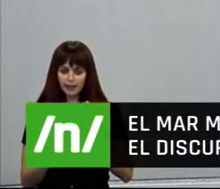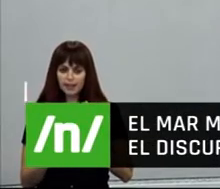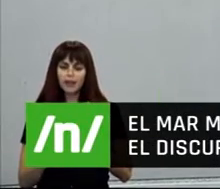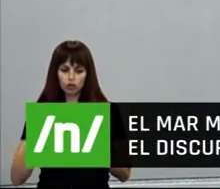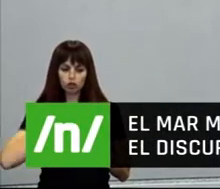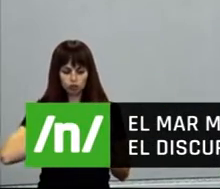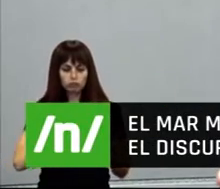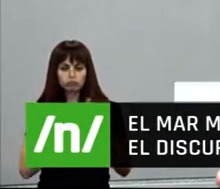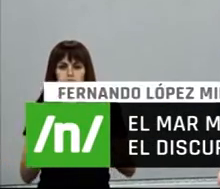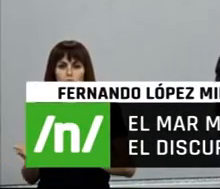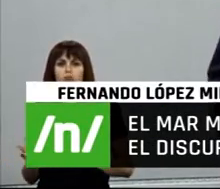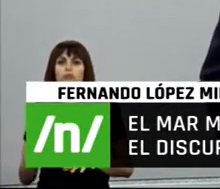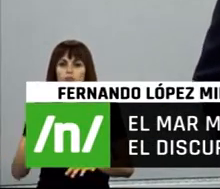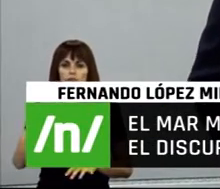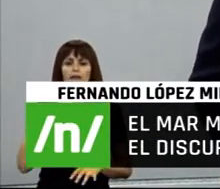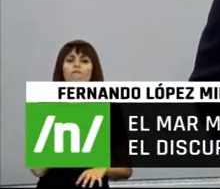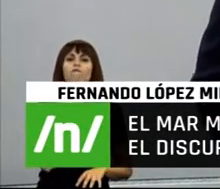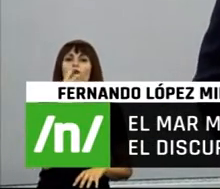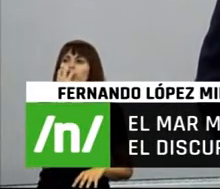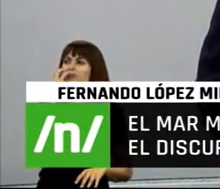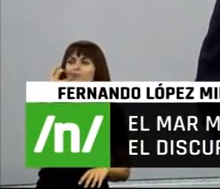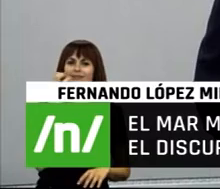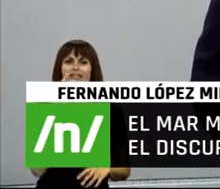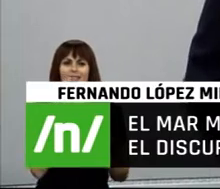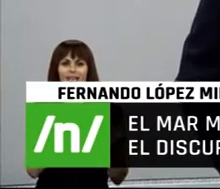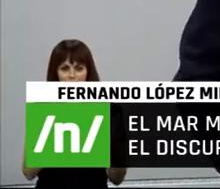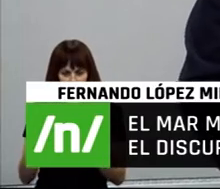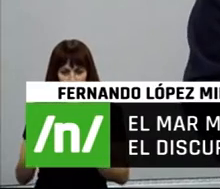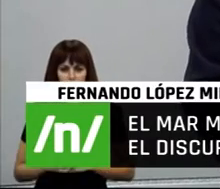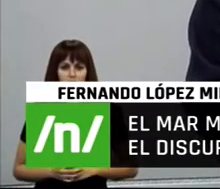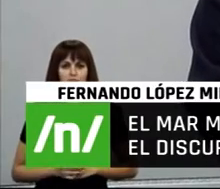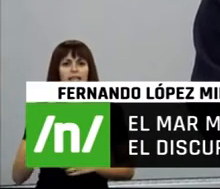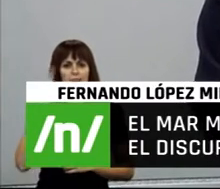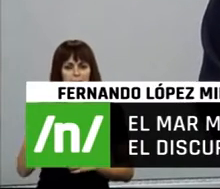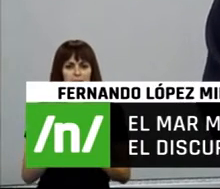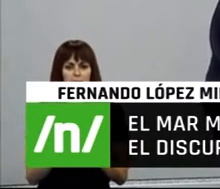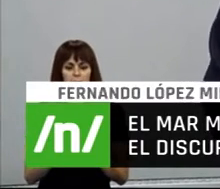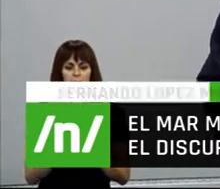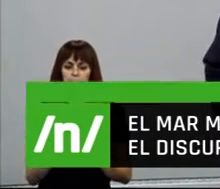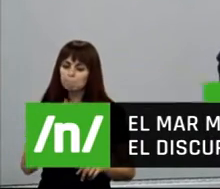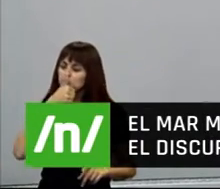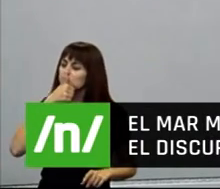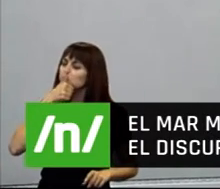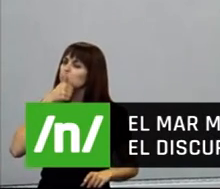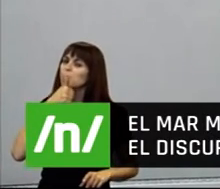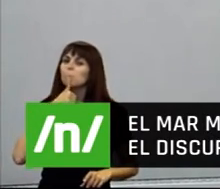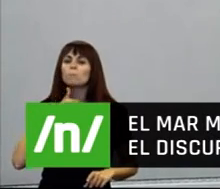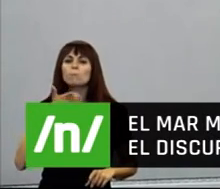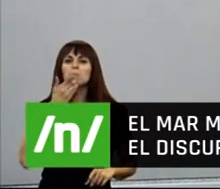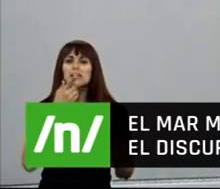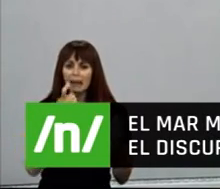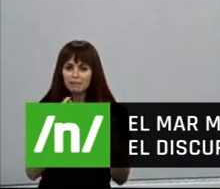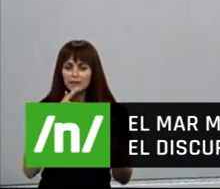su esfuerzo. Alzaremos la voz donde sea necesario y apretaremos los dientes cuando y donde haga